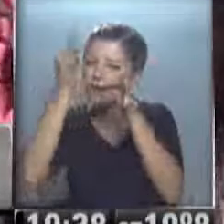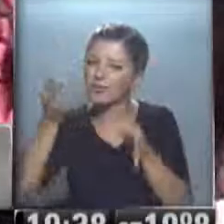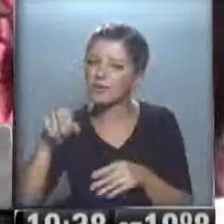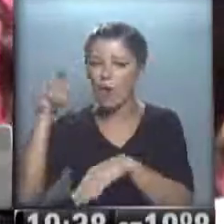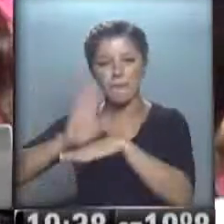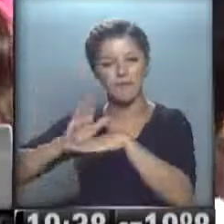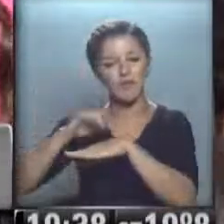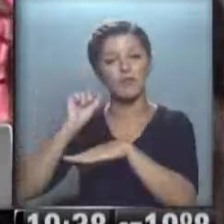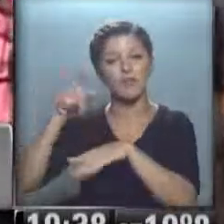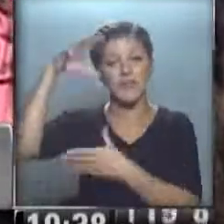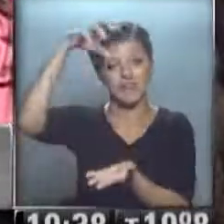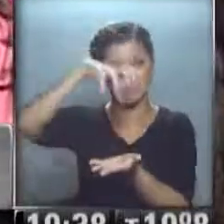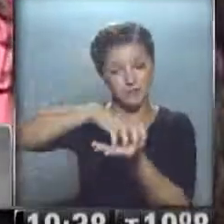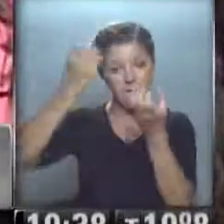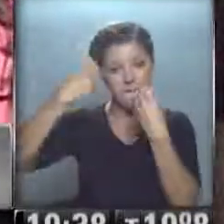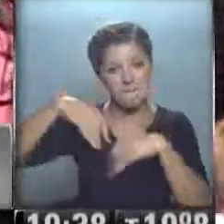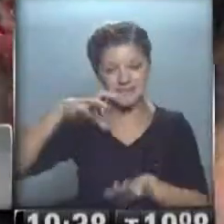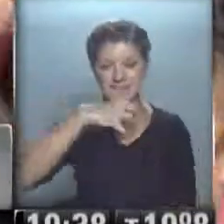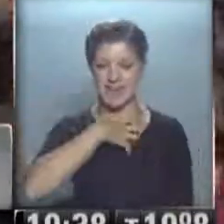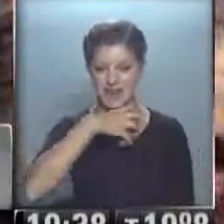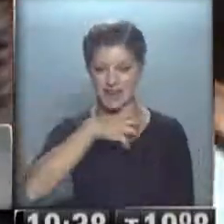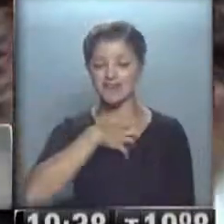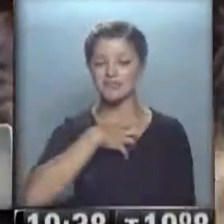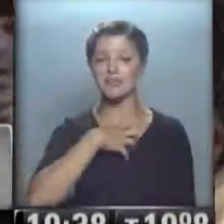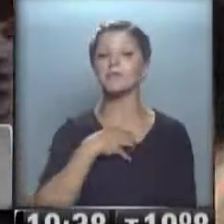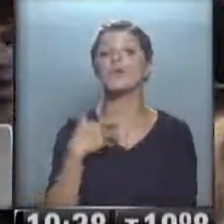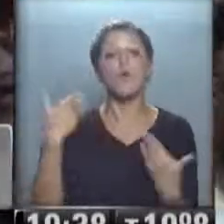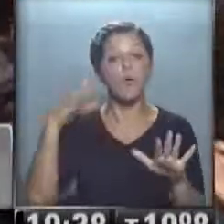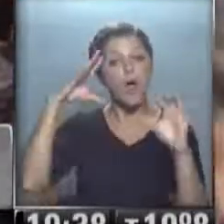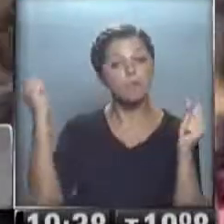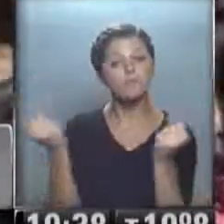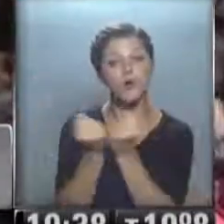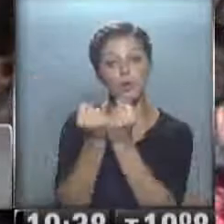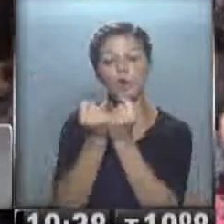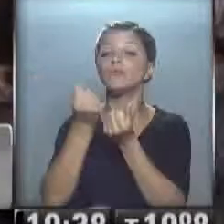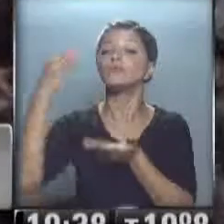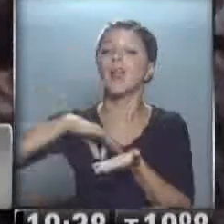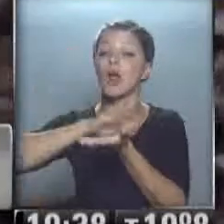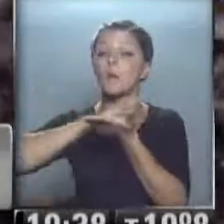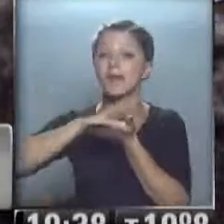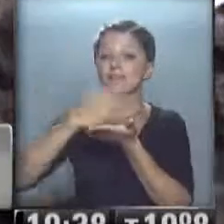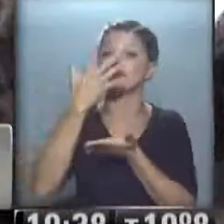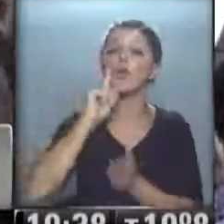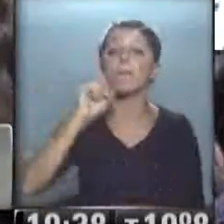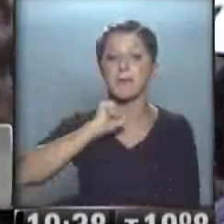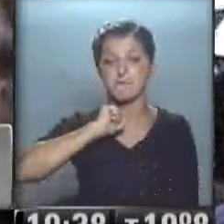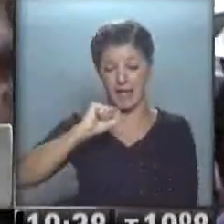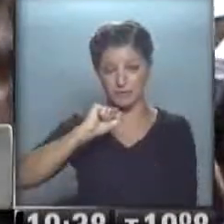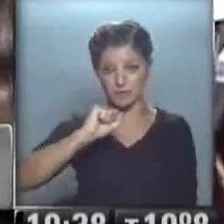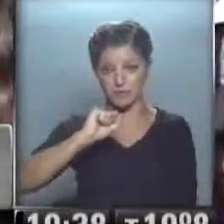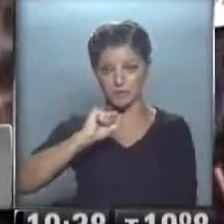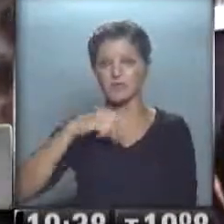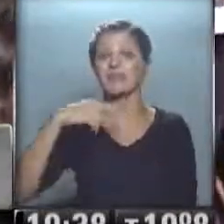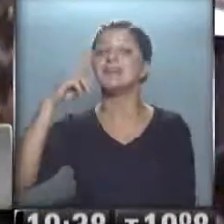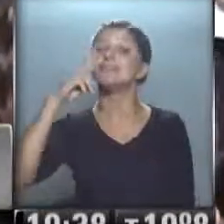inaugurar este ciclo lectivo 2014 se llegó a un acuerdo que establece un salario inicial de 5 mil pesos hubo 17